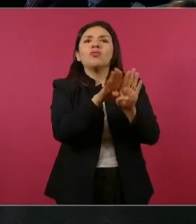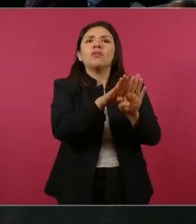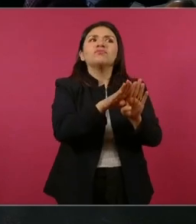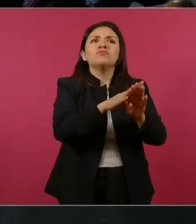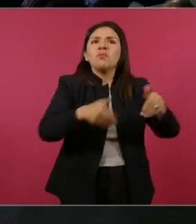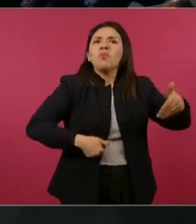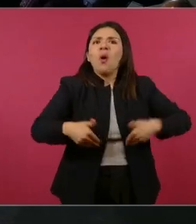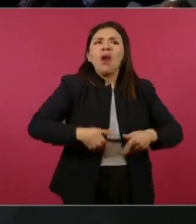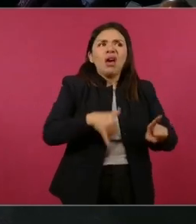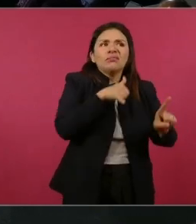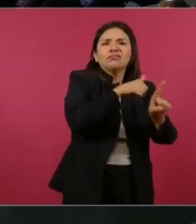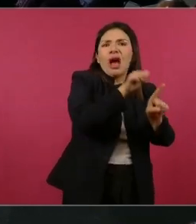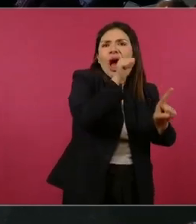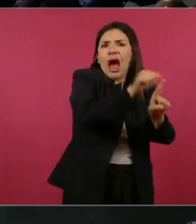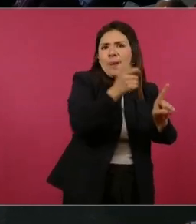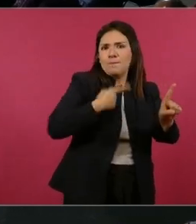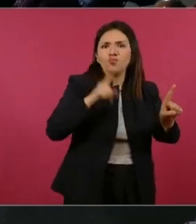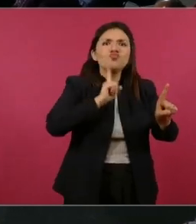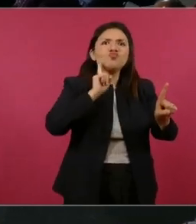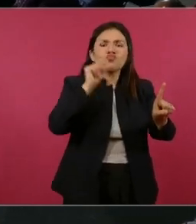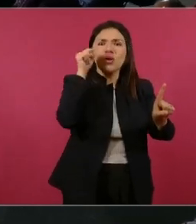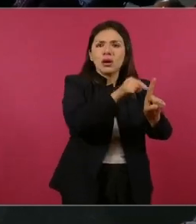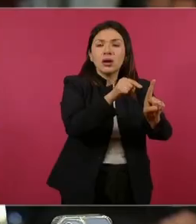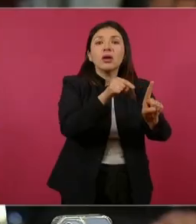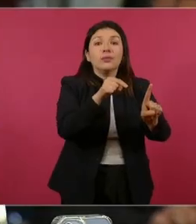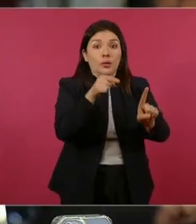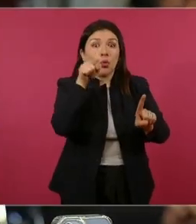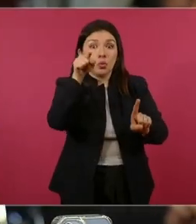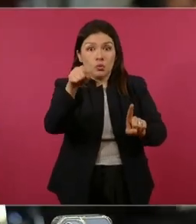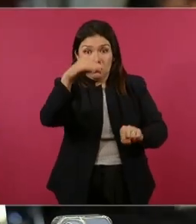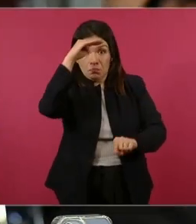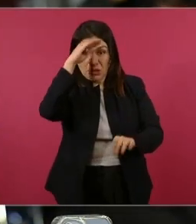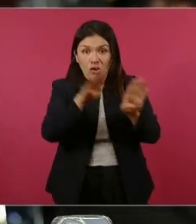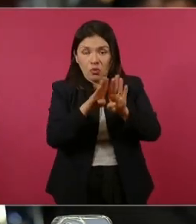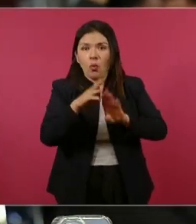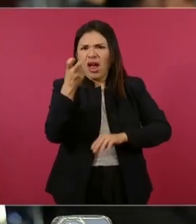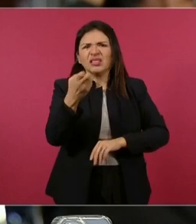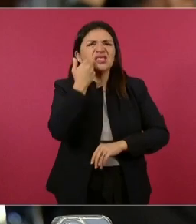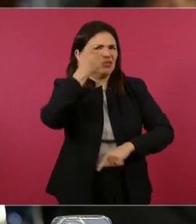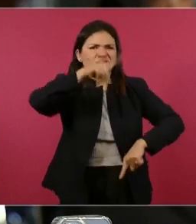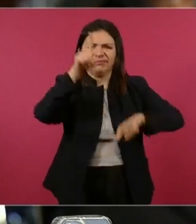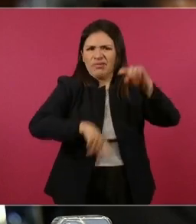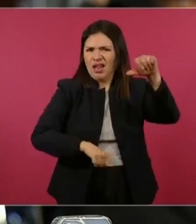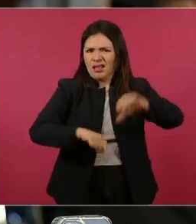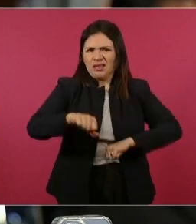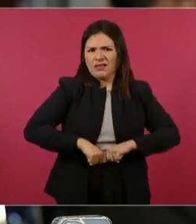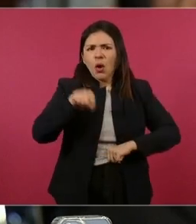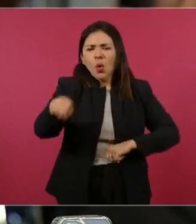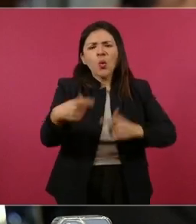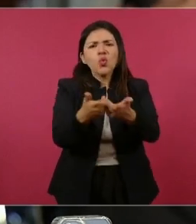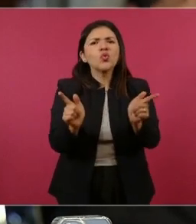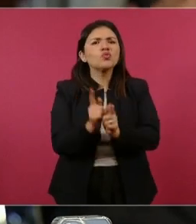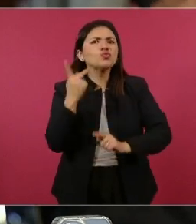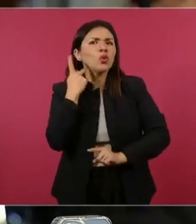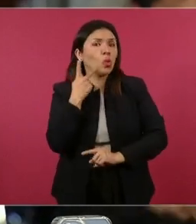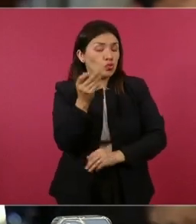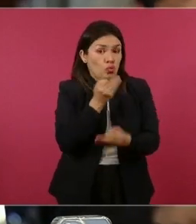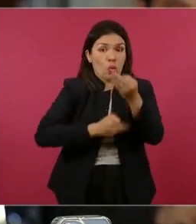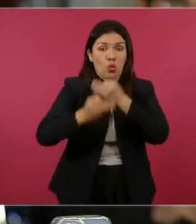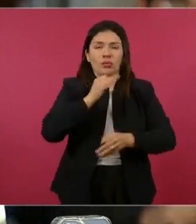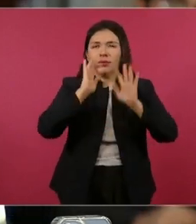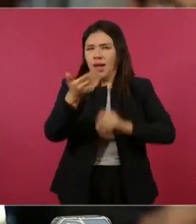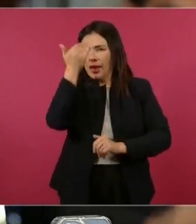violencia política de género. Usted en su iniciativa propone quitar esas actividades, que es donde los partidos, todos los partidos